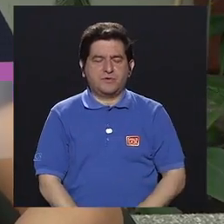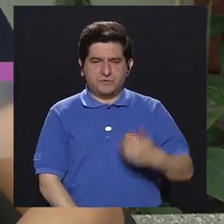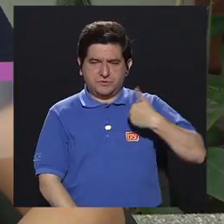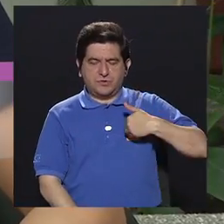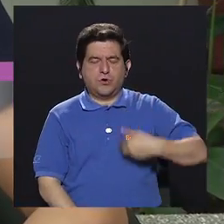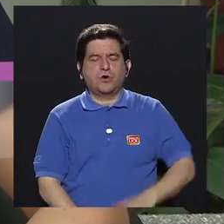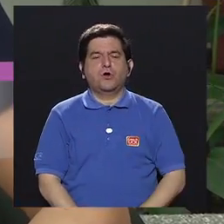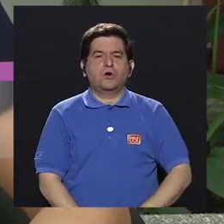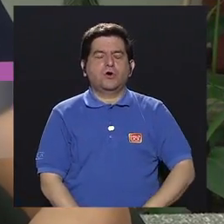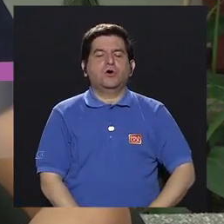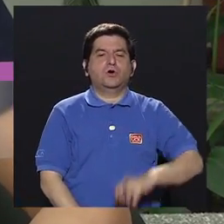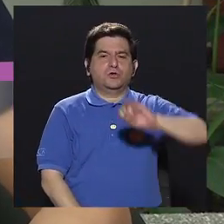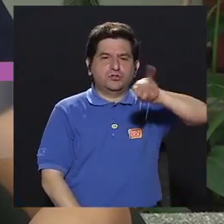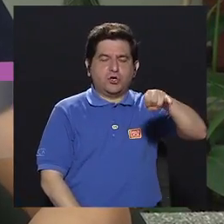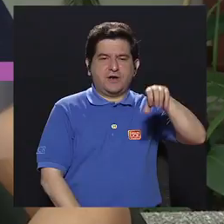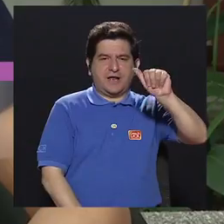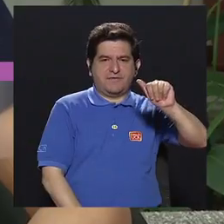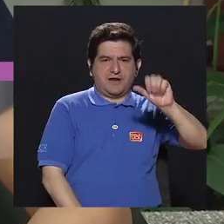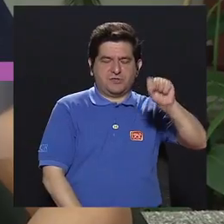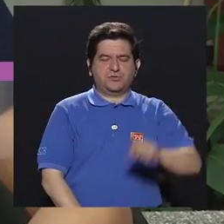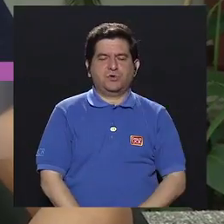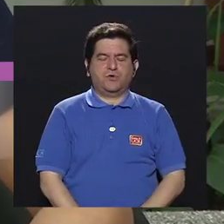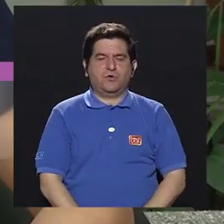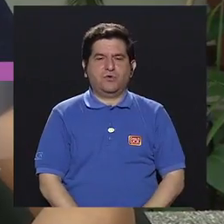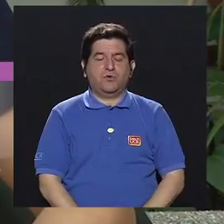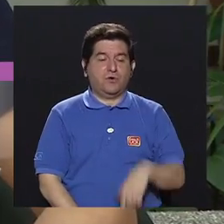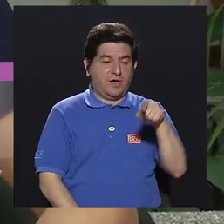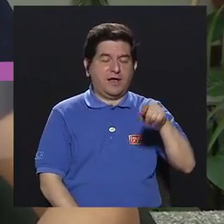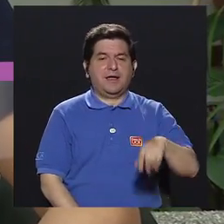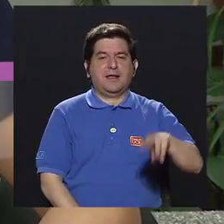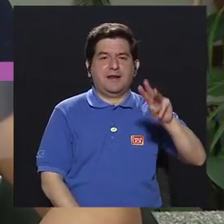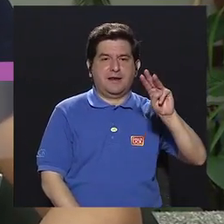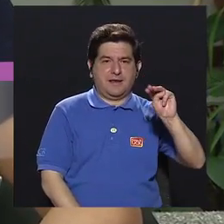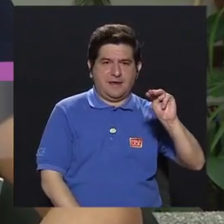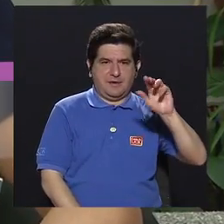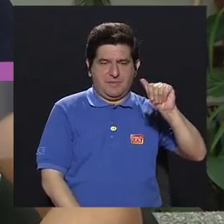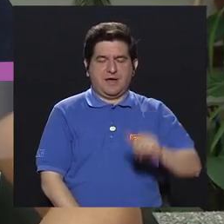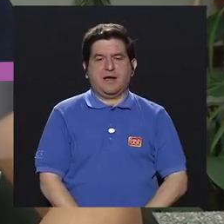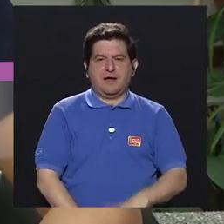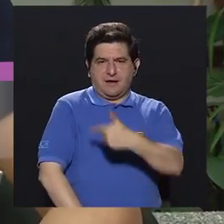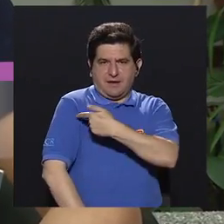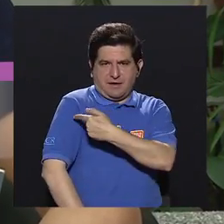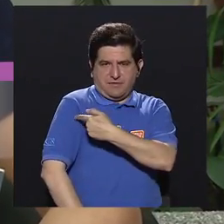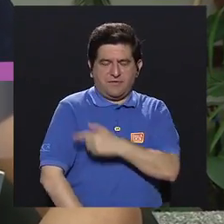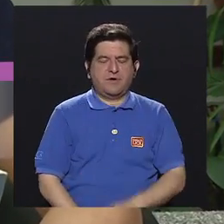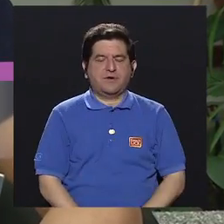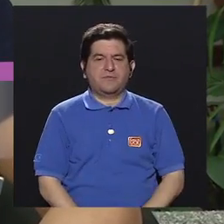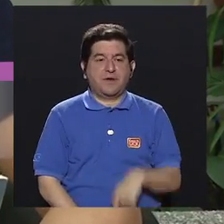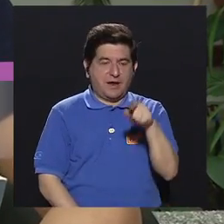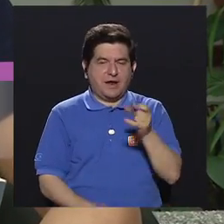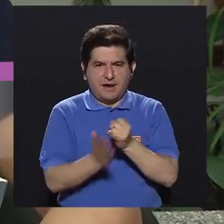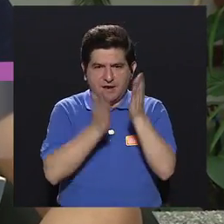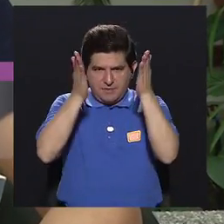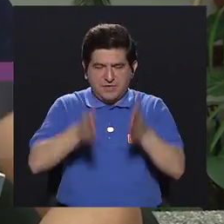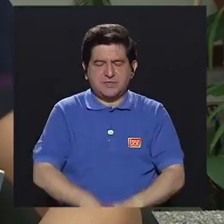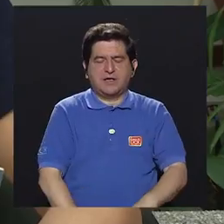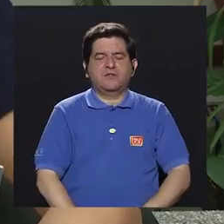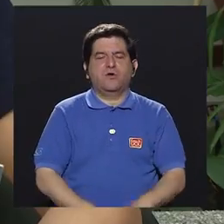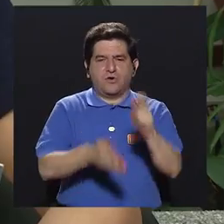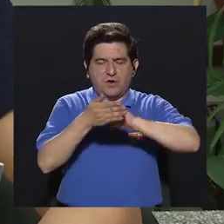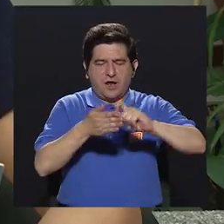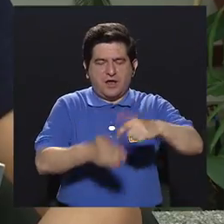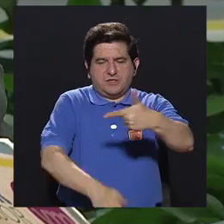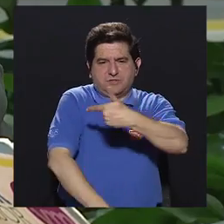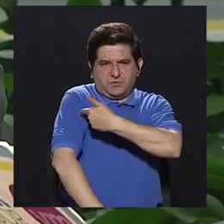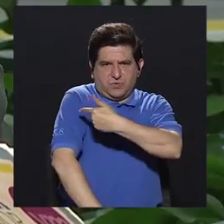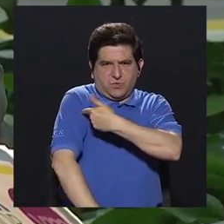Johnny Alvarado Sojo. Él es licenciado y máster en enfermería, profesor e investigador de la Escuela de Enfermería de la Universidad de